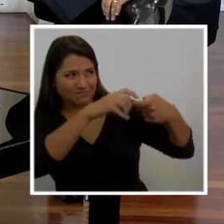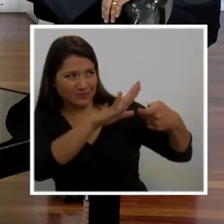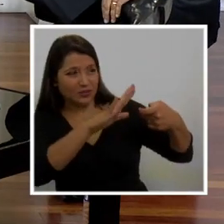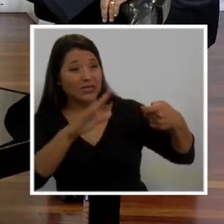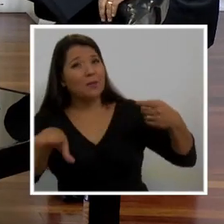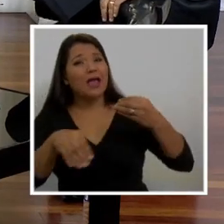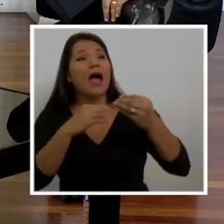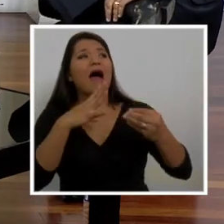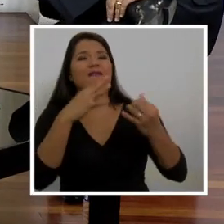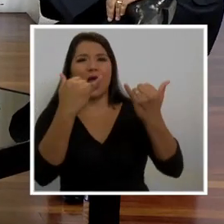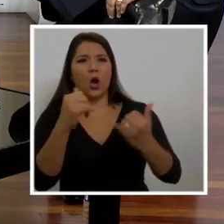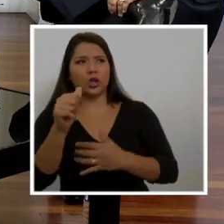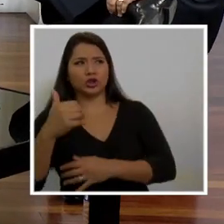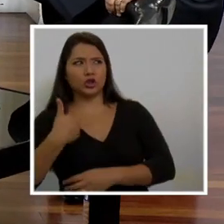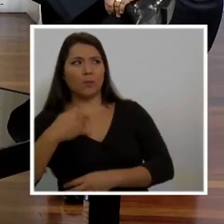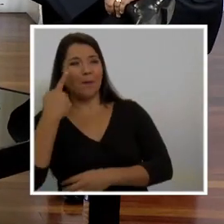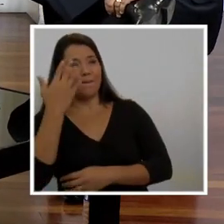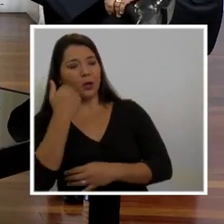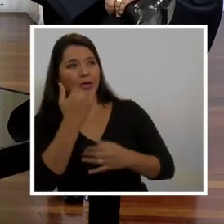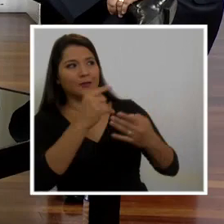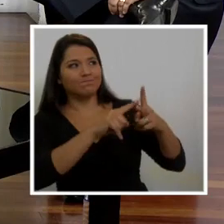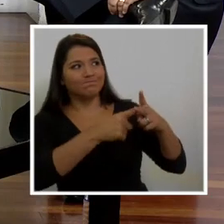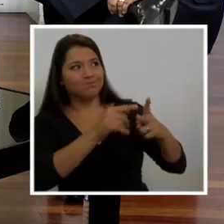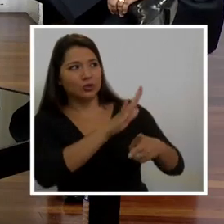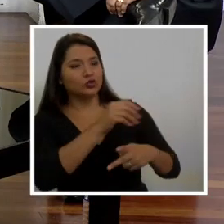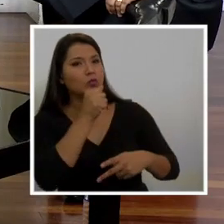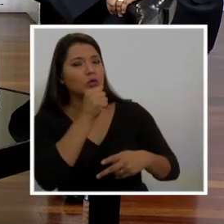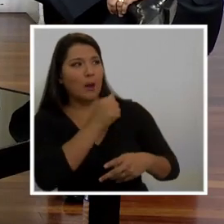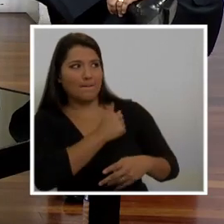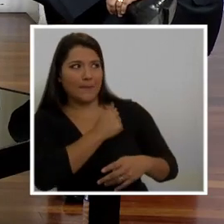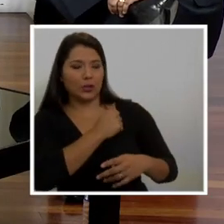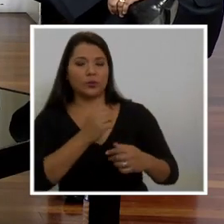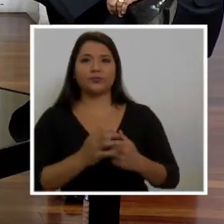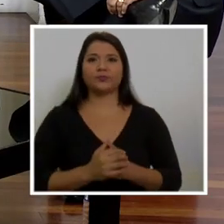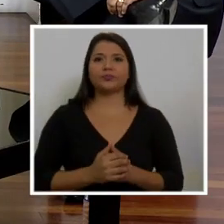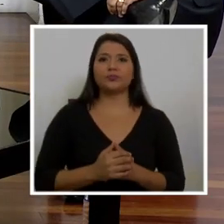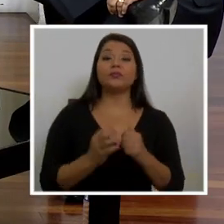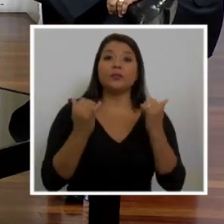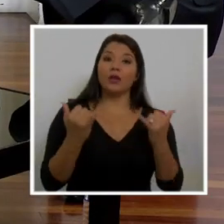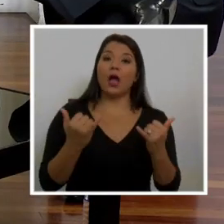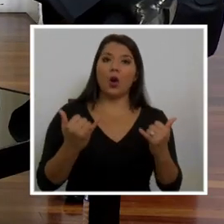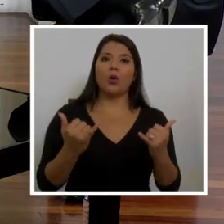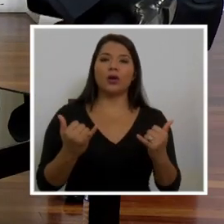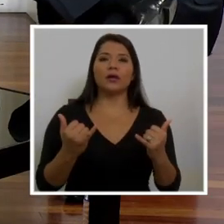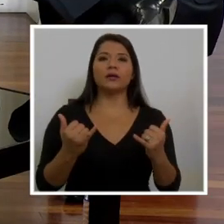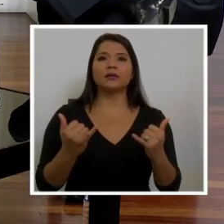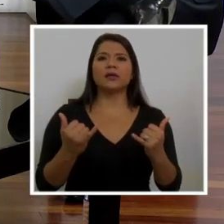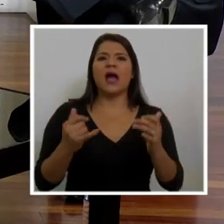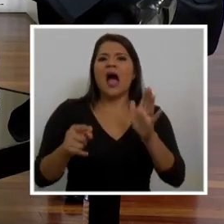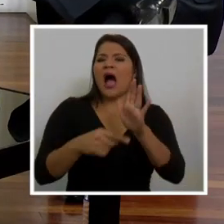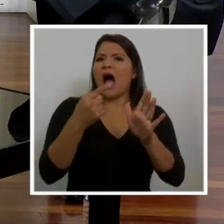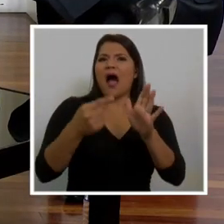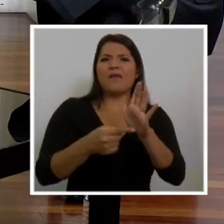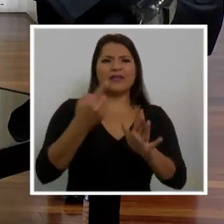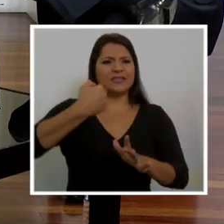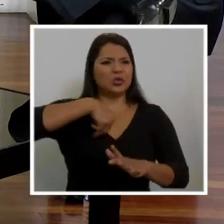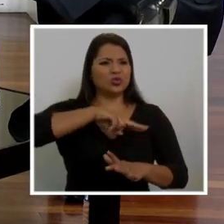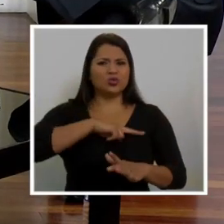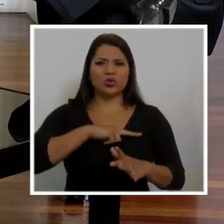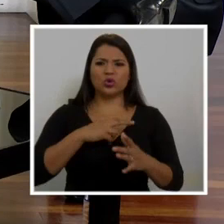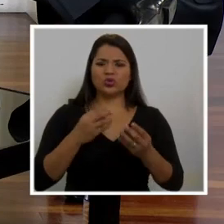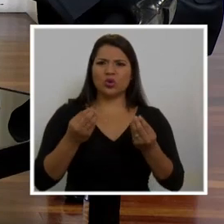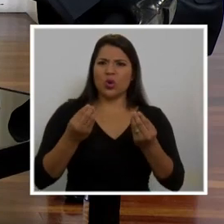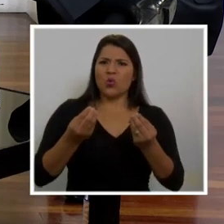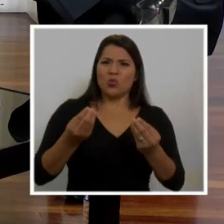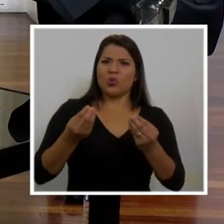permite, Carlos, quería Claro. hablar Sí, algo claro. que dijiste vos y me pareció muy oportuno. La candidez, ¿verdad? A veces somos muy cándidos para